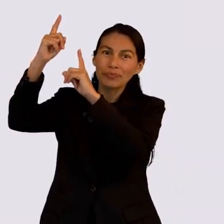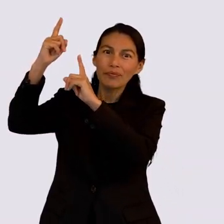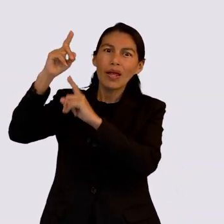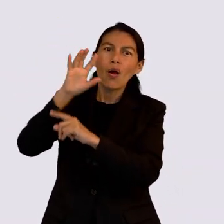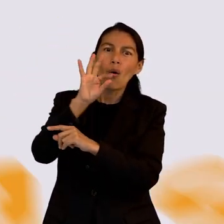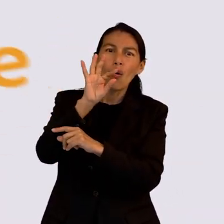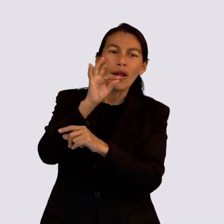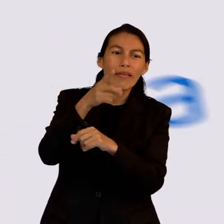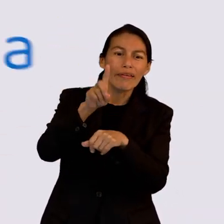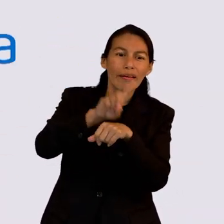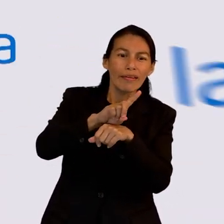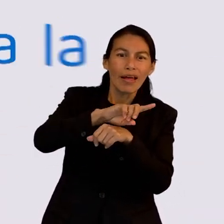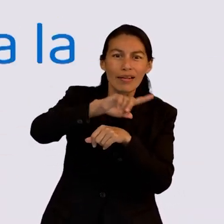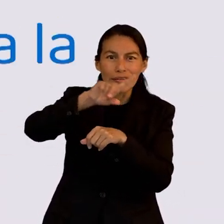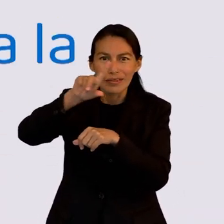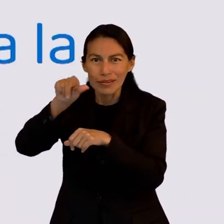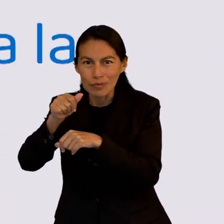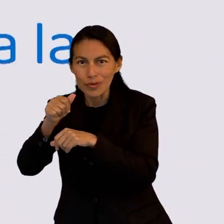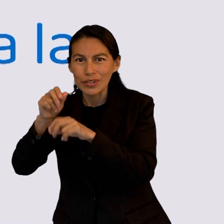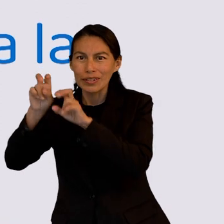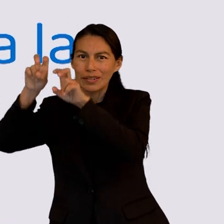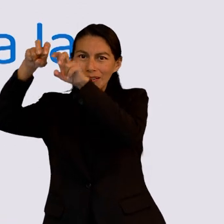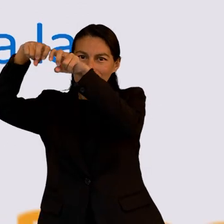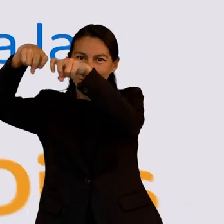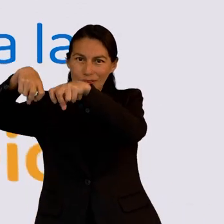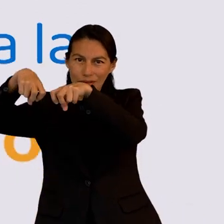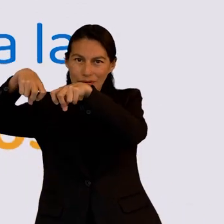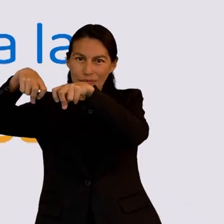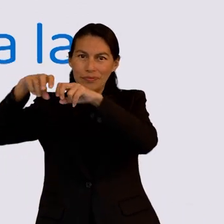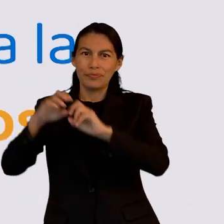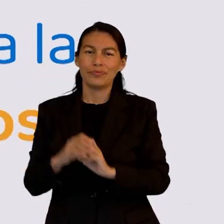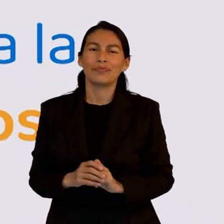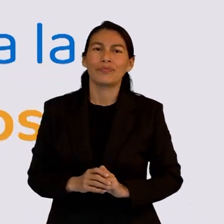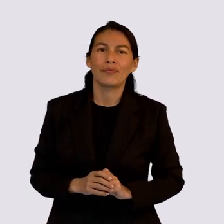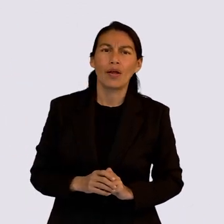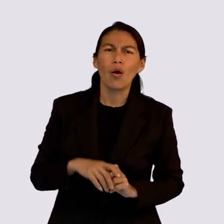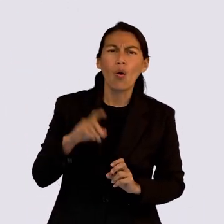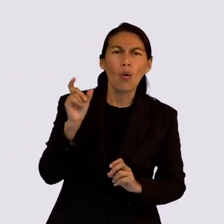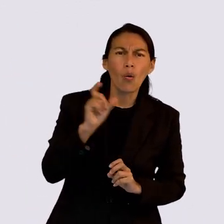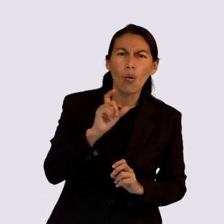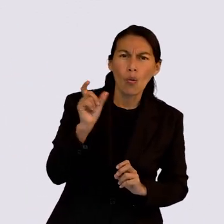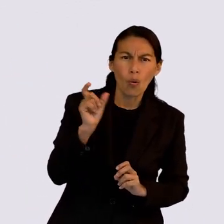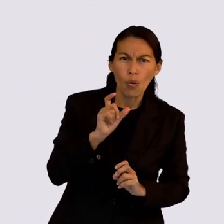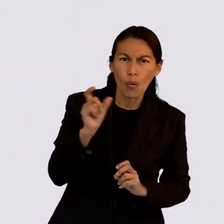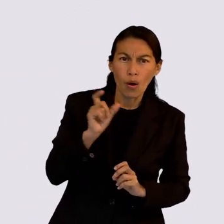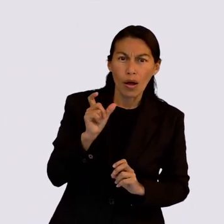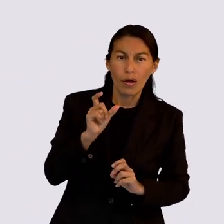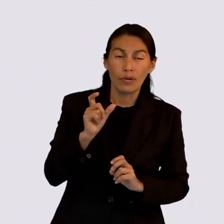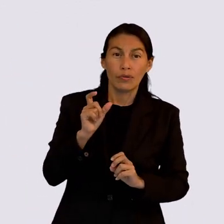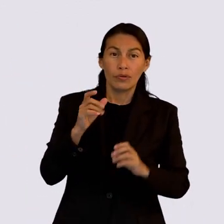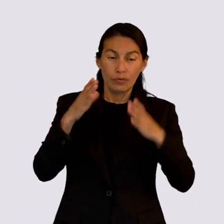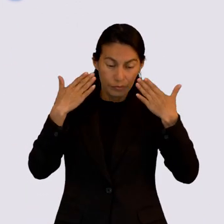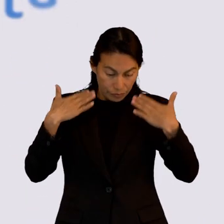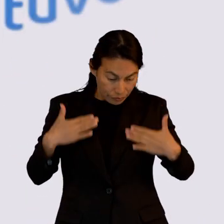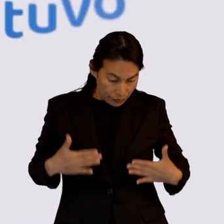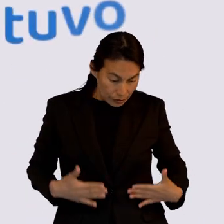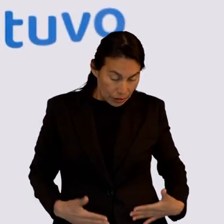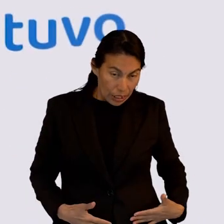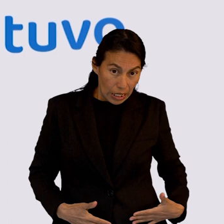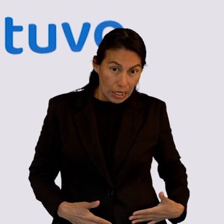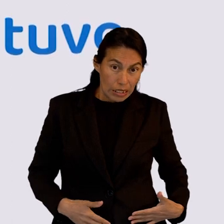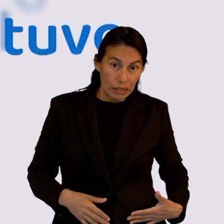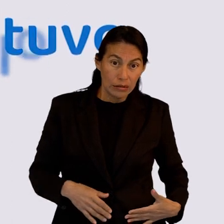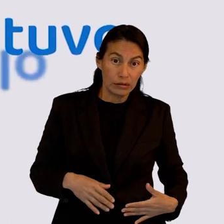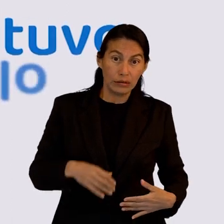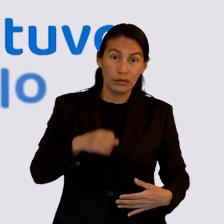ascendió después de 40 días para sentarse a la diestra de dios cuando la investidura de cristo como nuestro